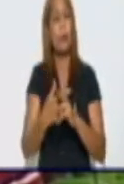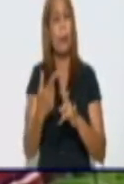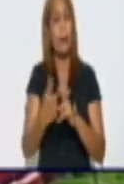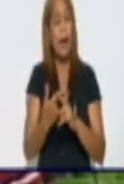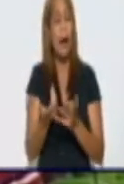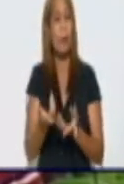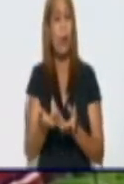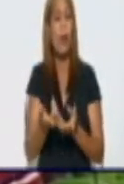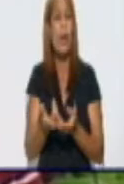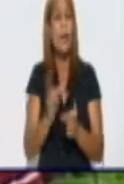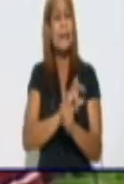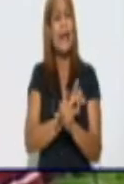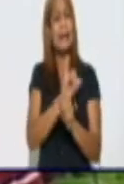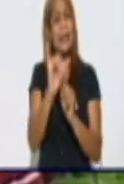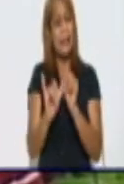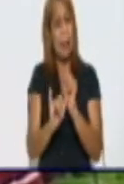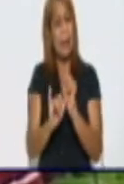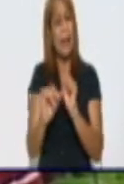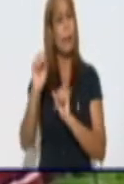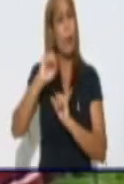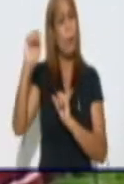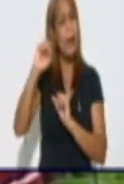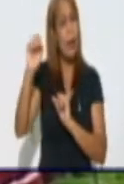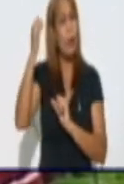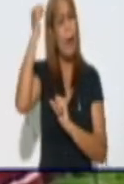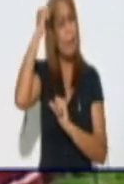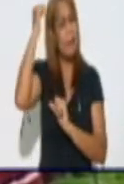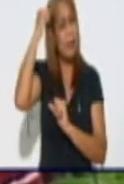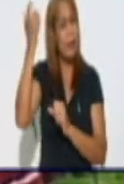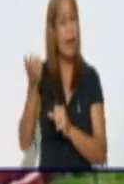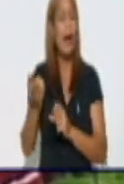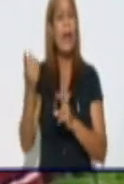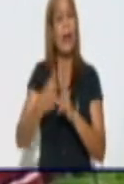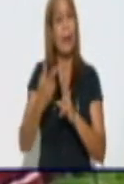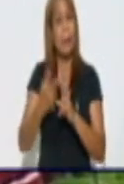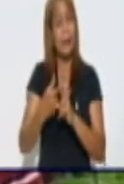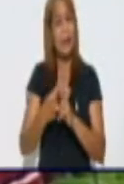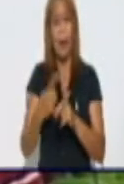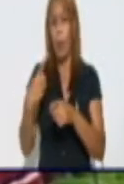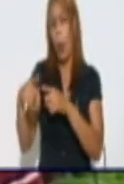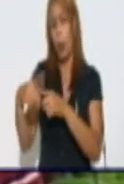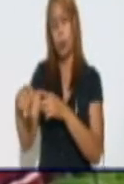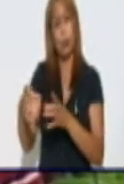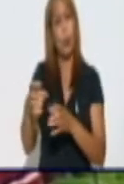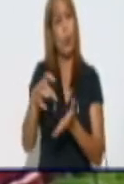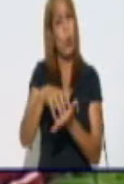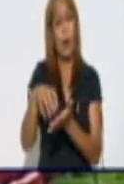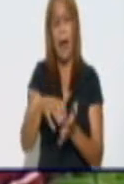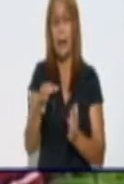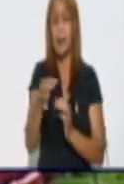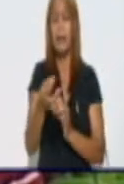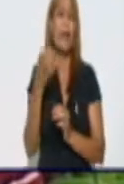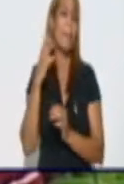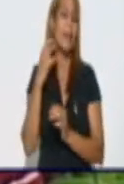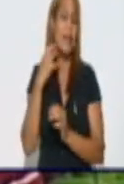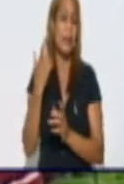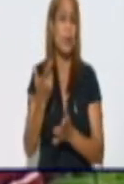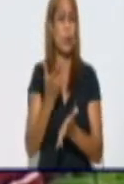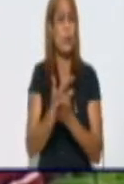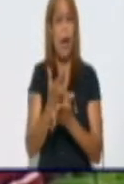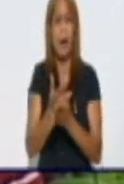de Santa Isabel, bombeo de La Pedrera en Bayamo, P4, P1, 349, todo eso en Manzanillo, en Niquero, en Yara,